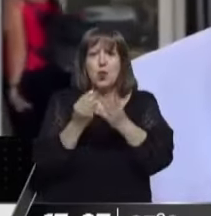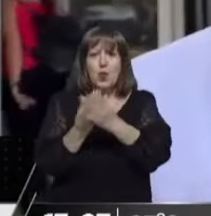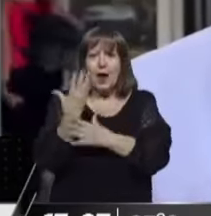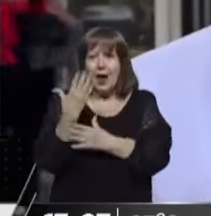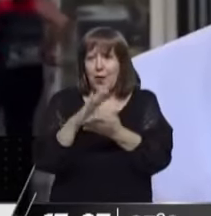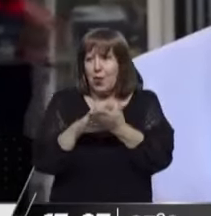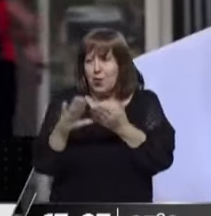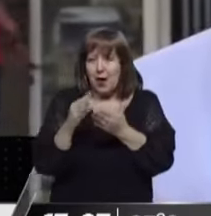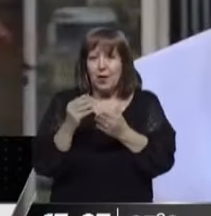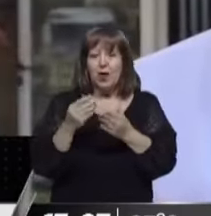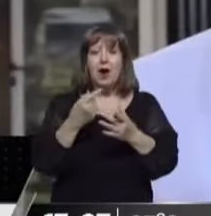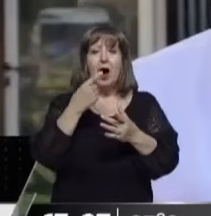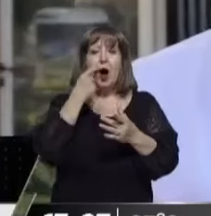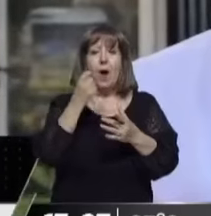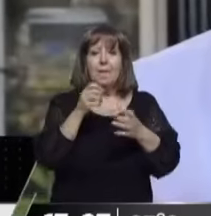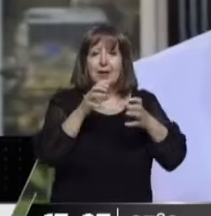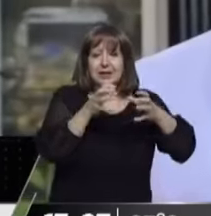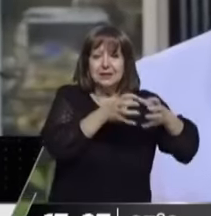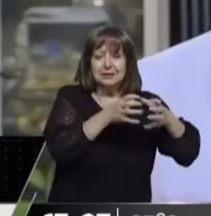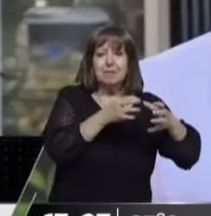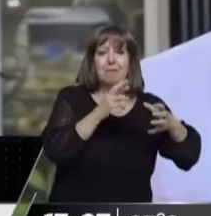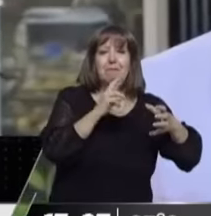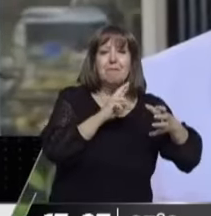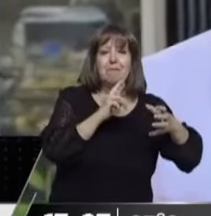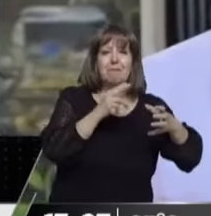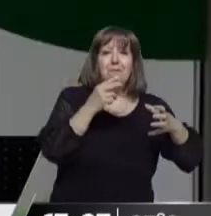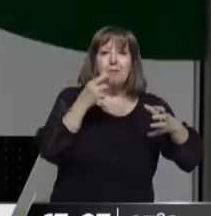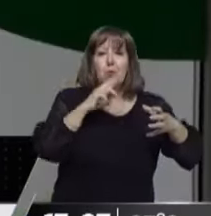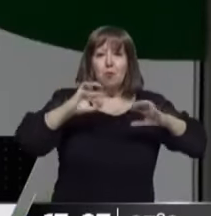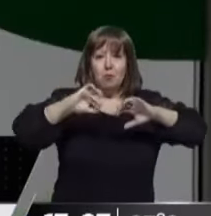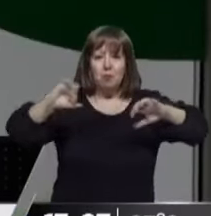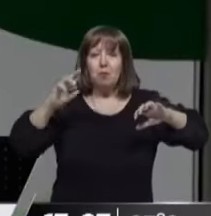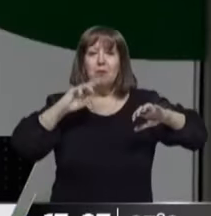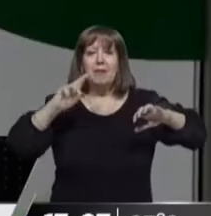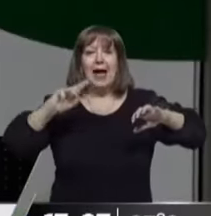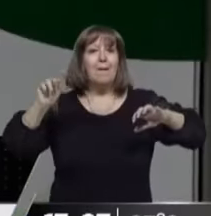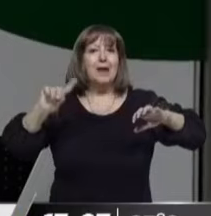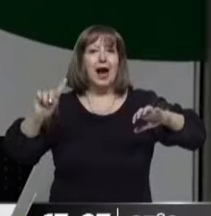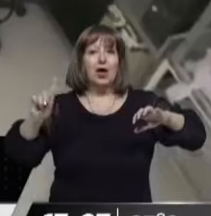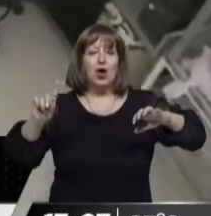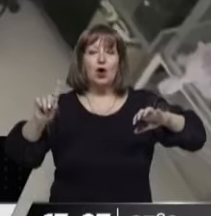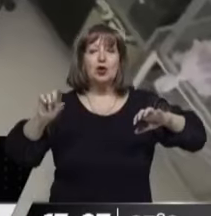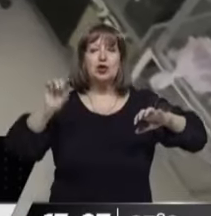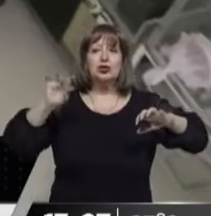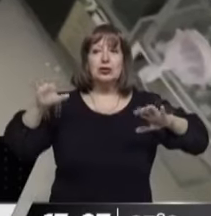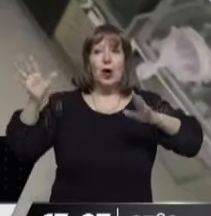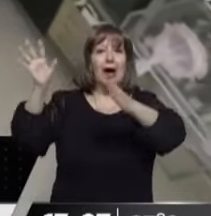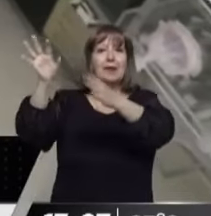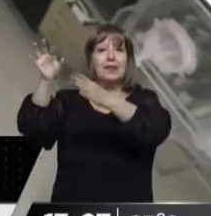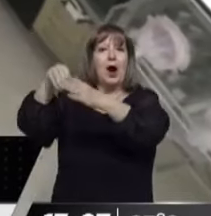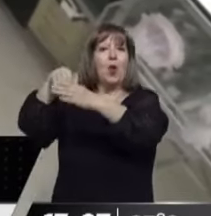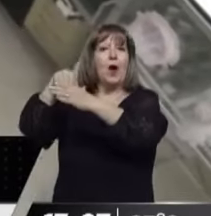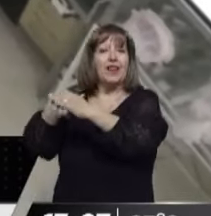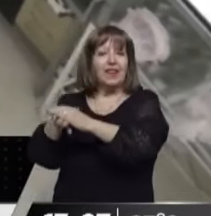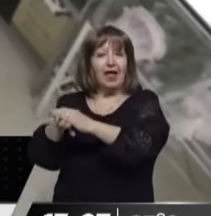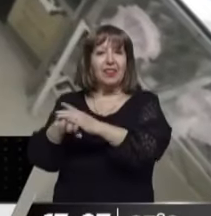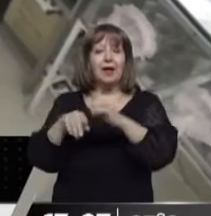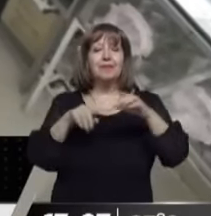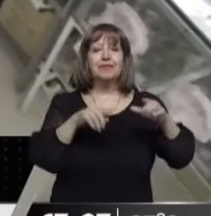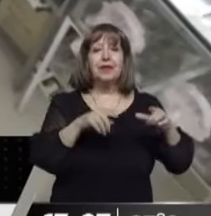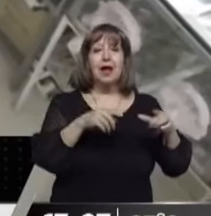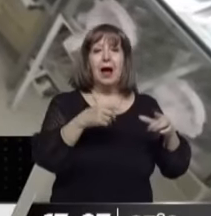tenemos que liberar Machos al ambiente podemos liberar hembras porque son las que generan la molestia en la población y tenemos